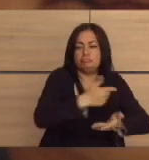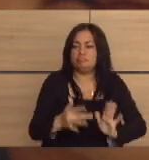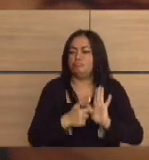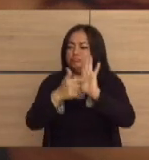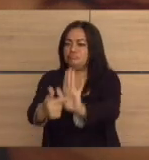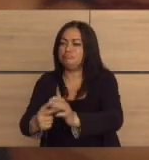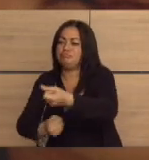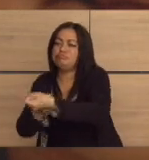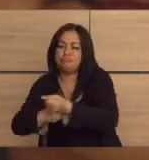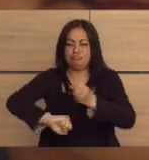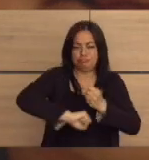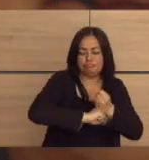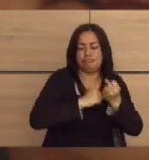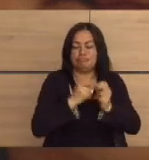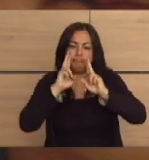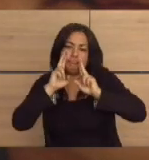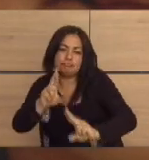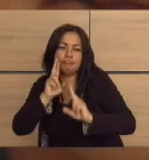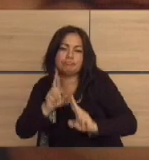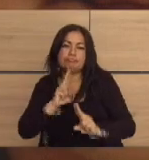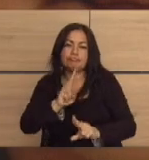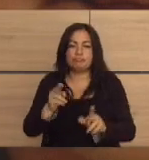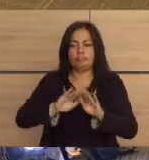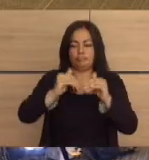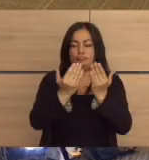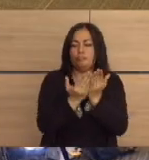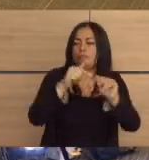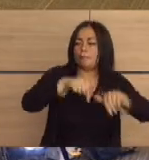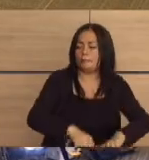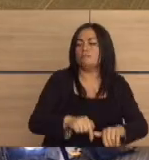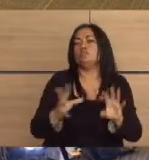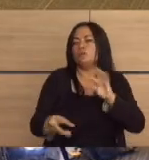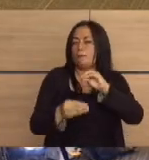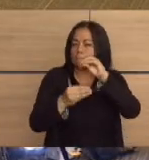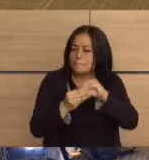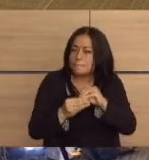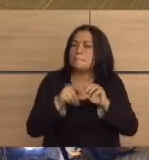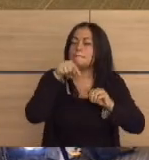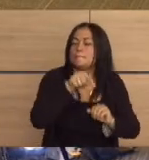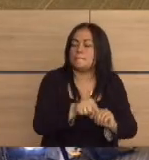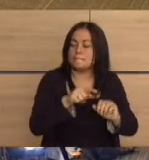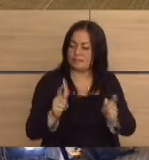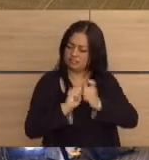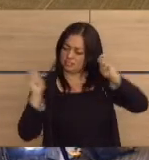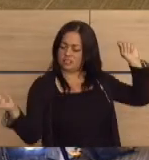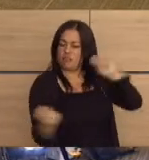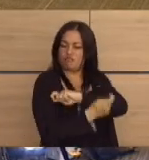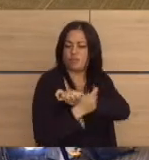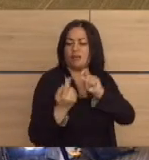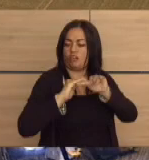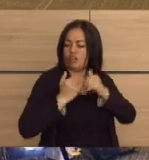y reconociendo no solamente agradar en el contexto educativo, sino proponer temas de cambio y temas transformadores para la